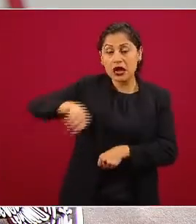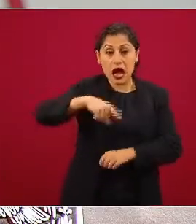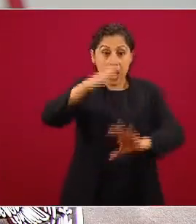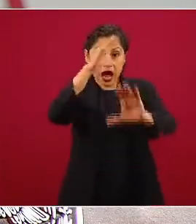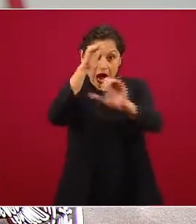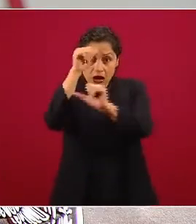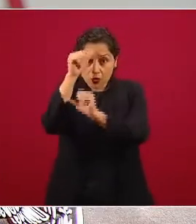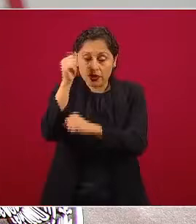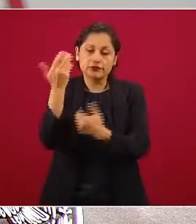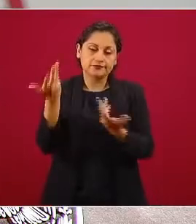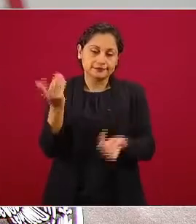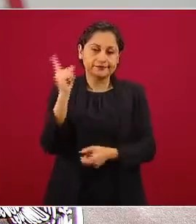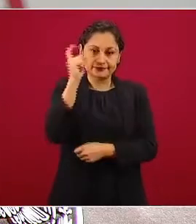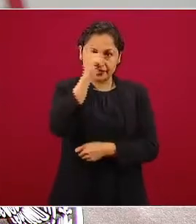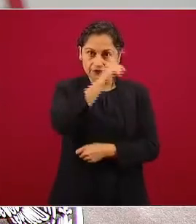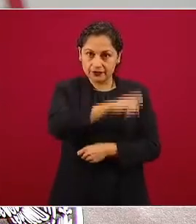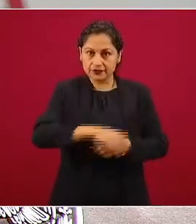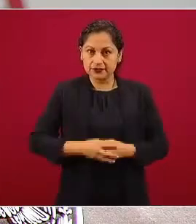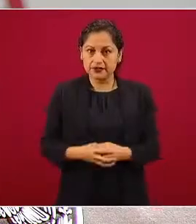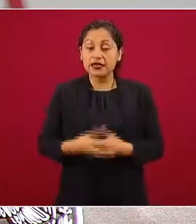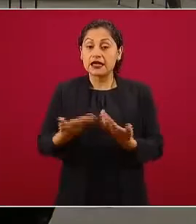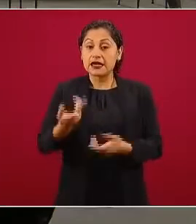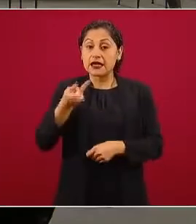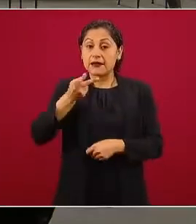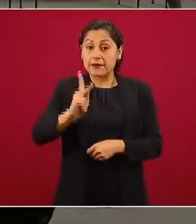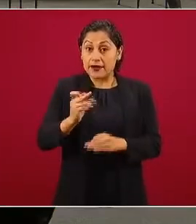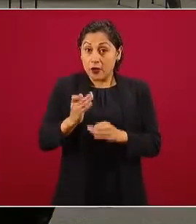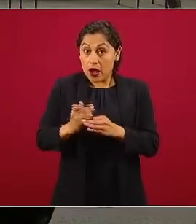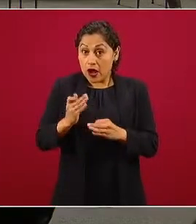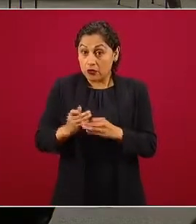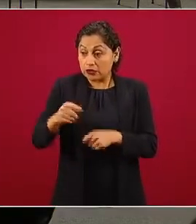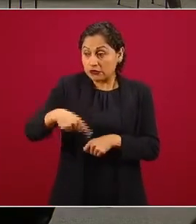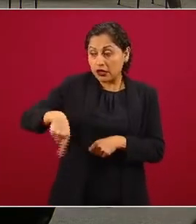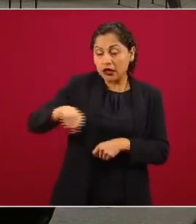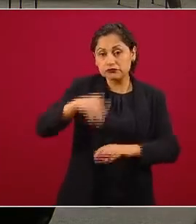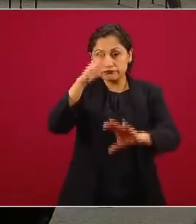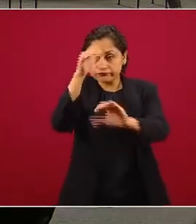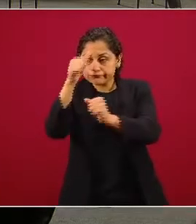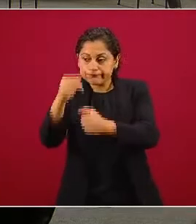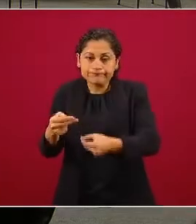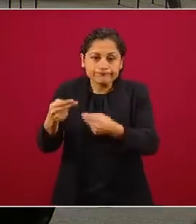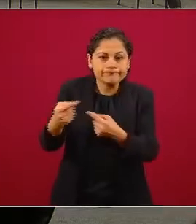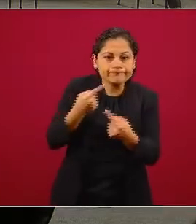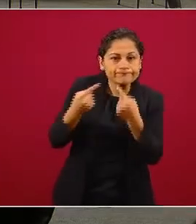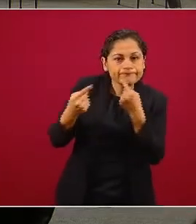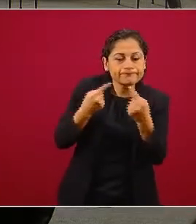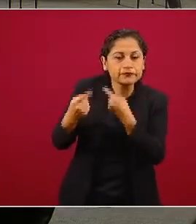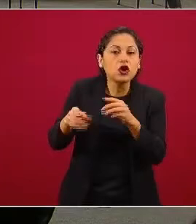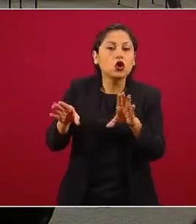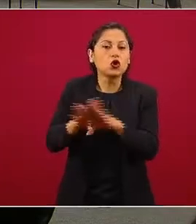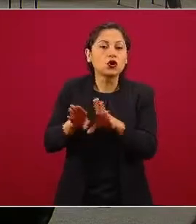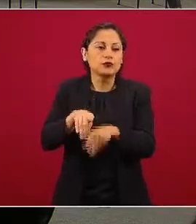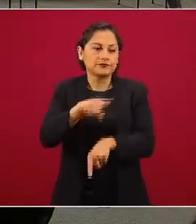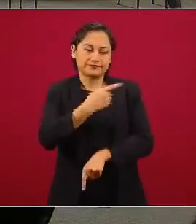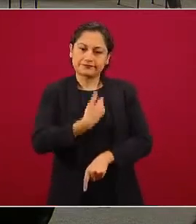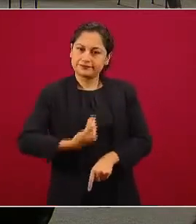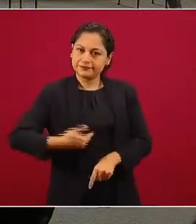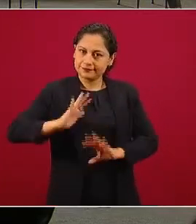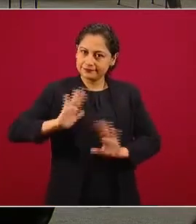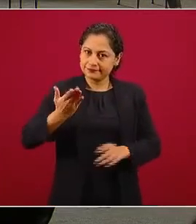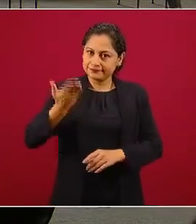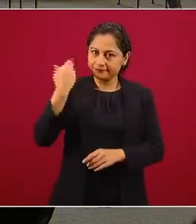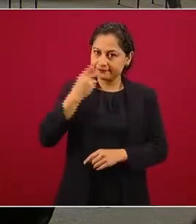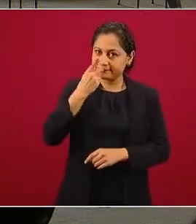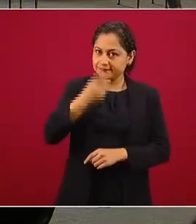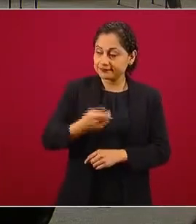aportar. Y algo que ayudó a facilitar la negociación fue, como señaló el presidente, la actitud extraordinariamente proactiva